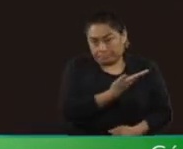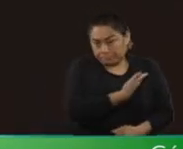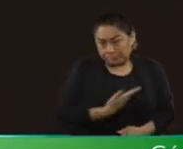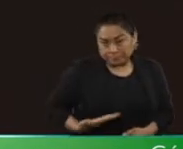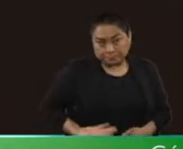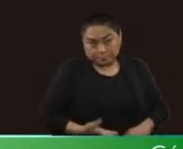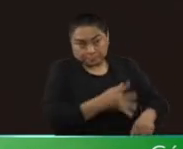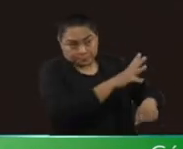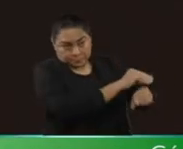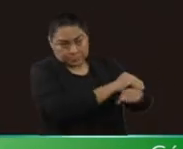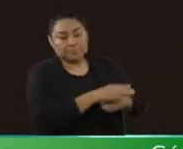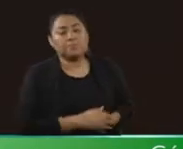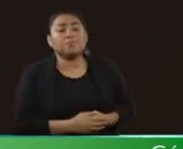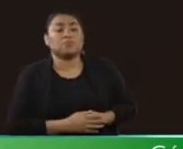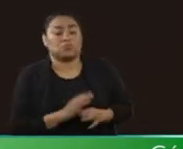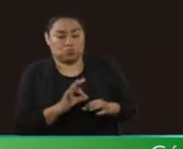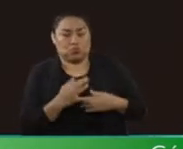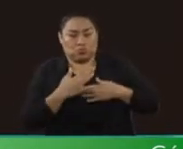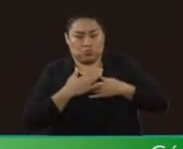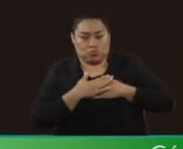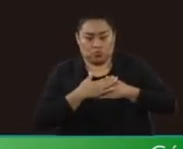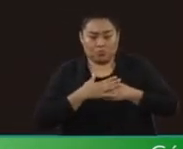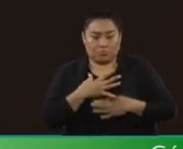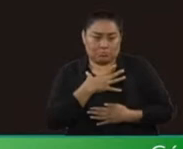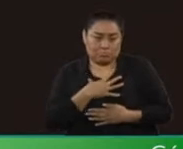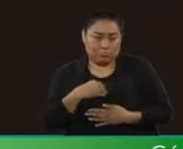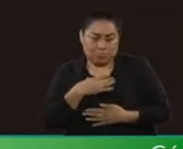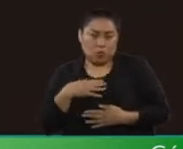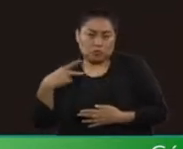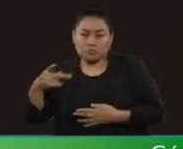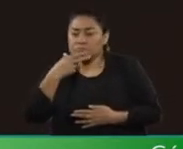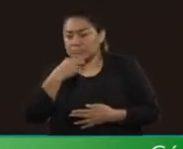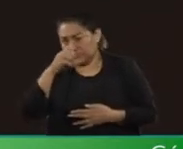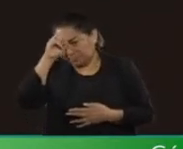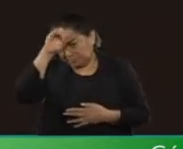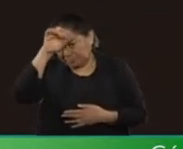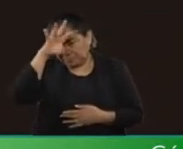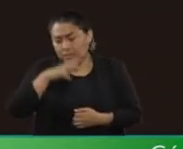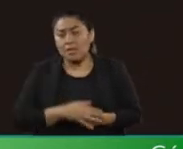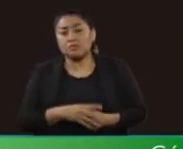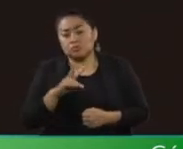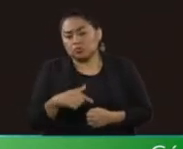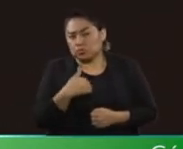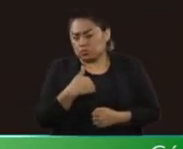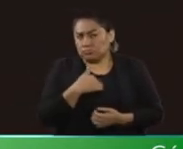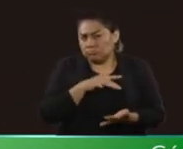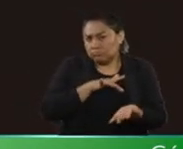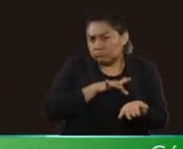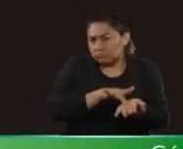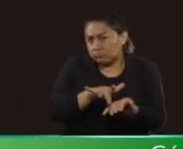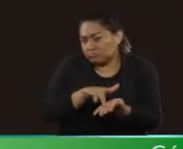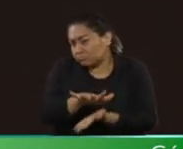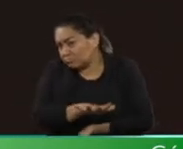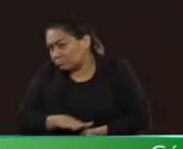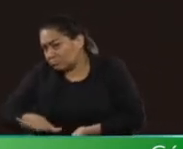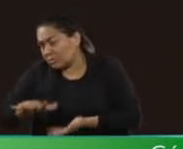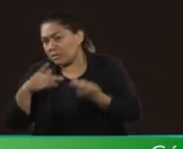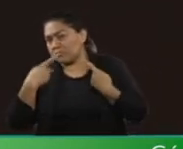minero estoy con Los Héroes de la clase trabajadora como parralense